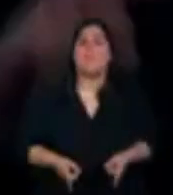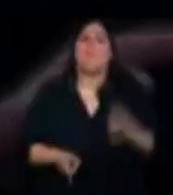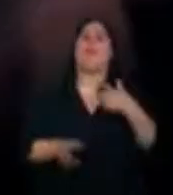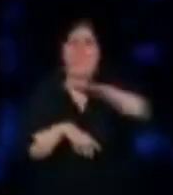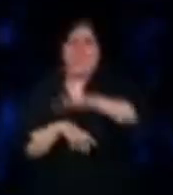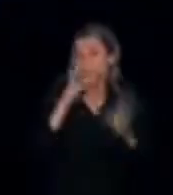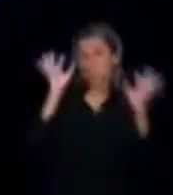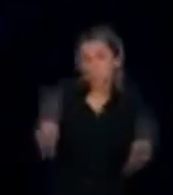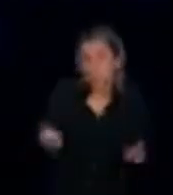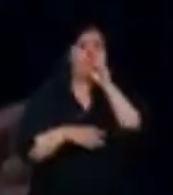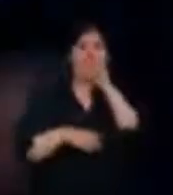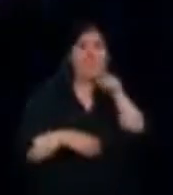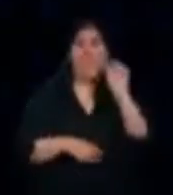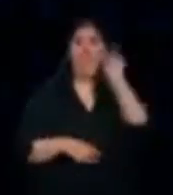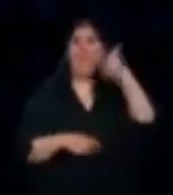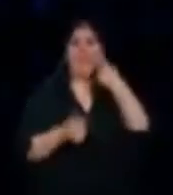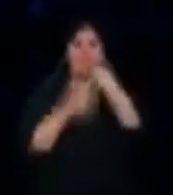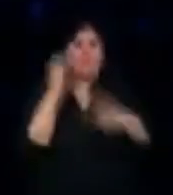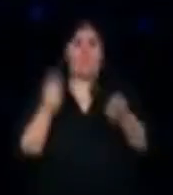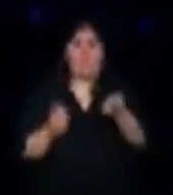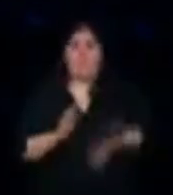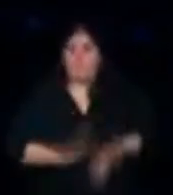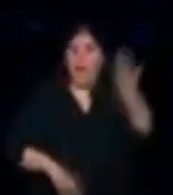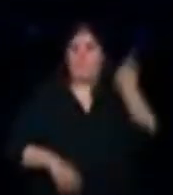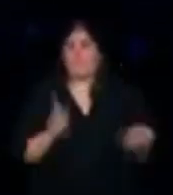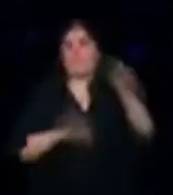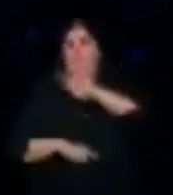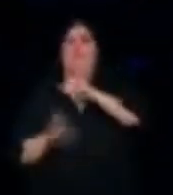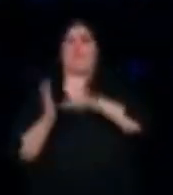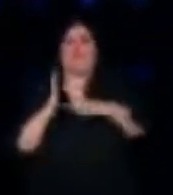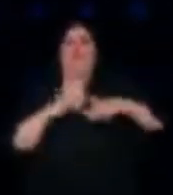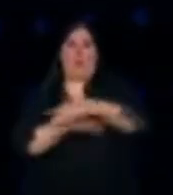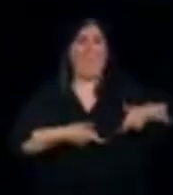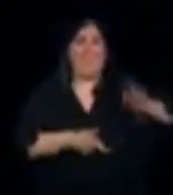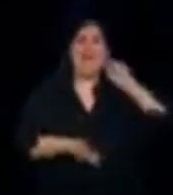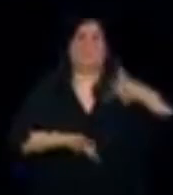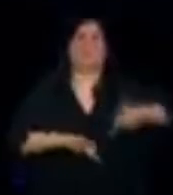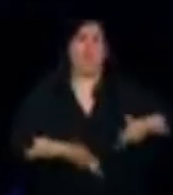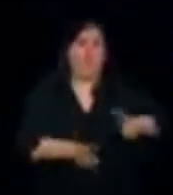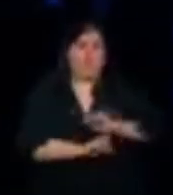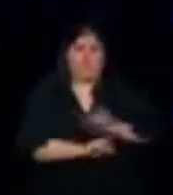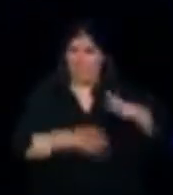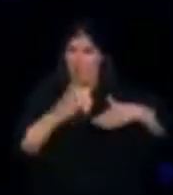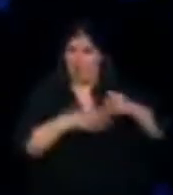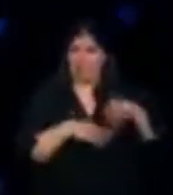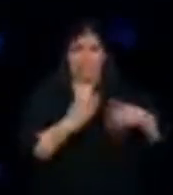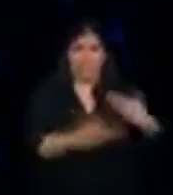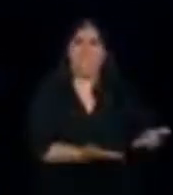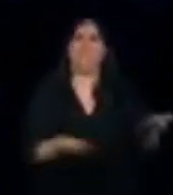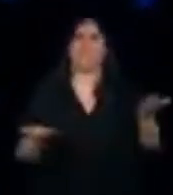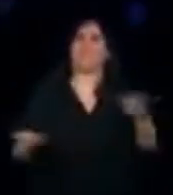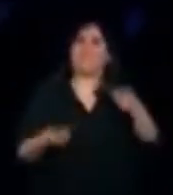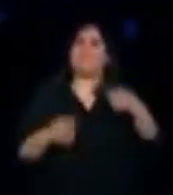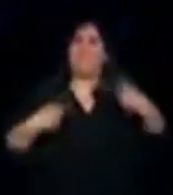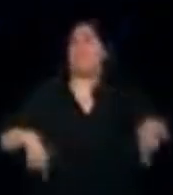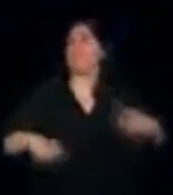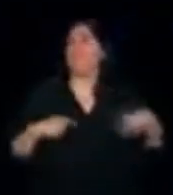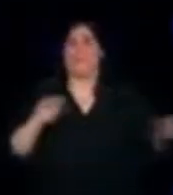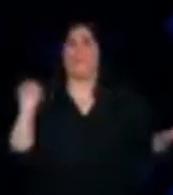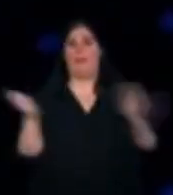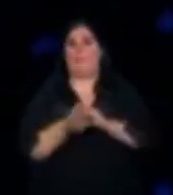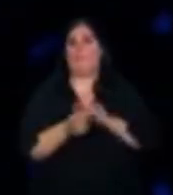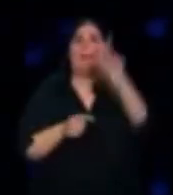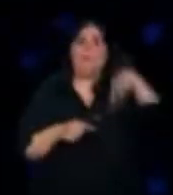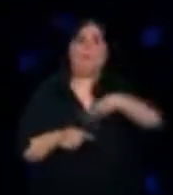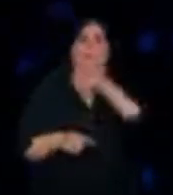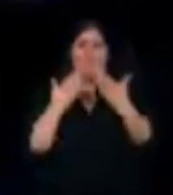narcotráfico la droga cuesta más caro que aquí en la ciudad de Buenos Aires Esas son las cosas que hay que cambiar para